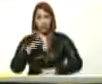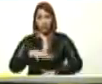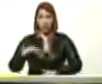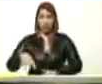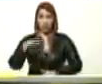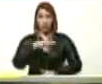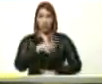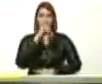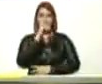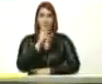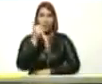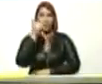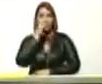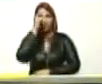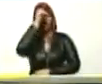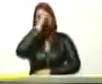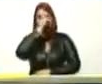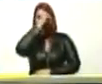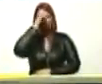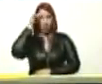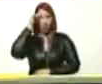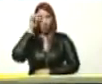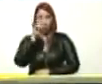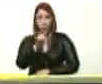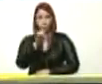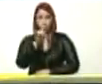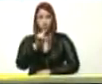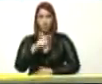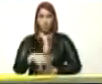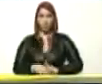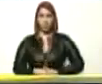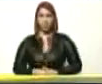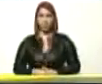viernes, sábado, domingo y lunes.